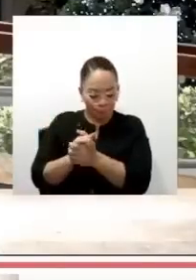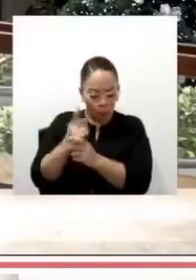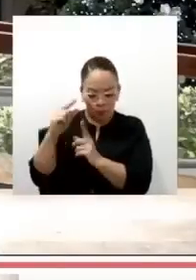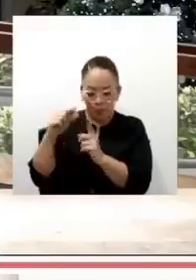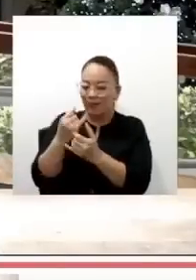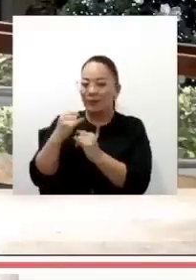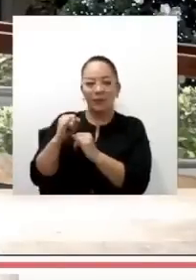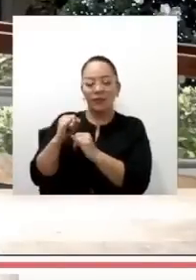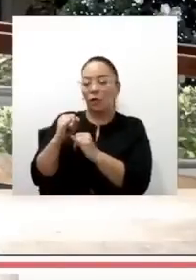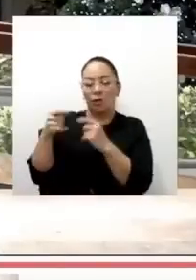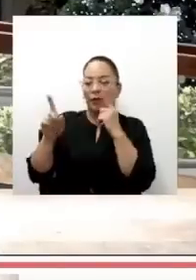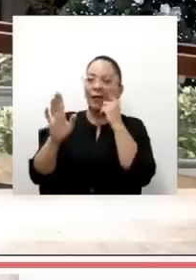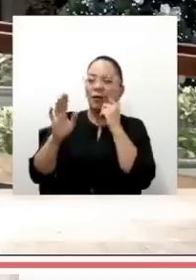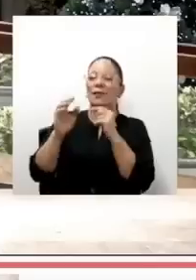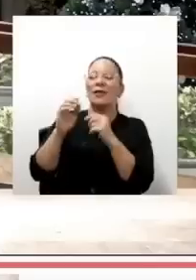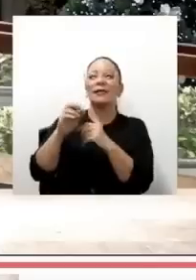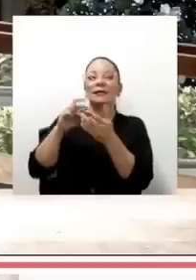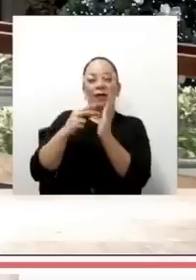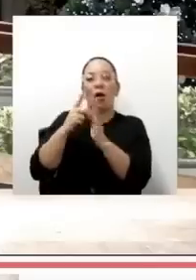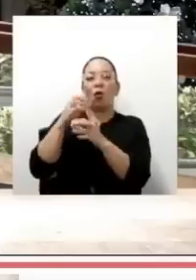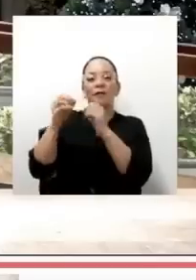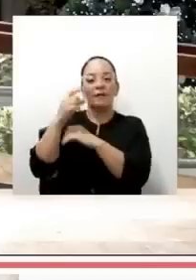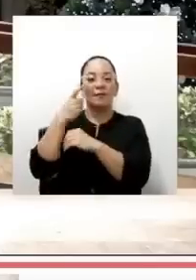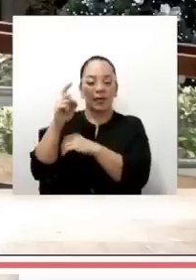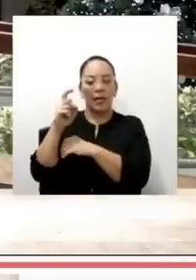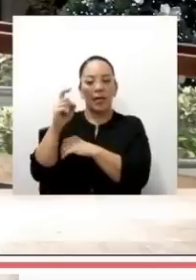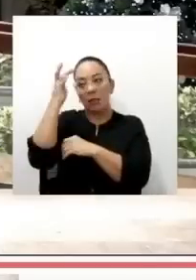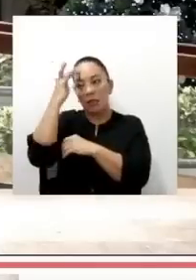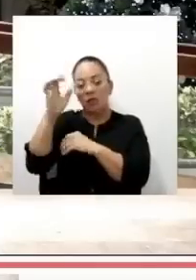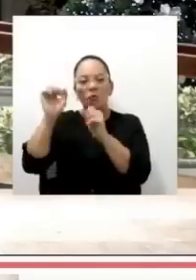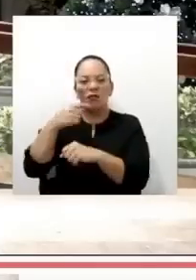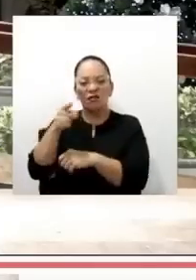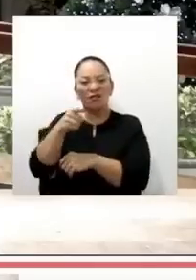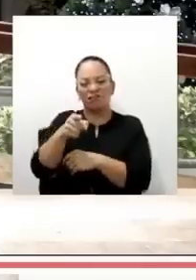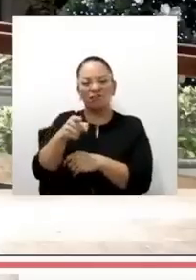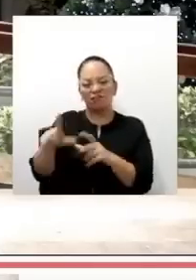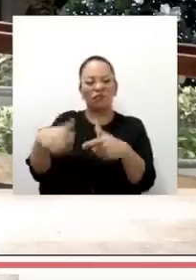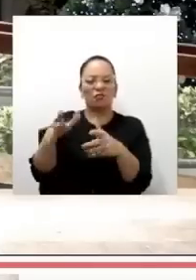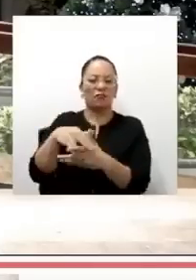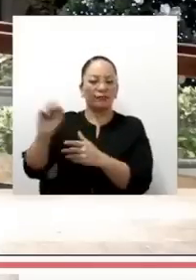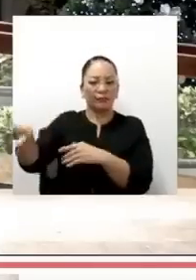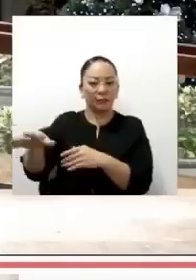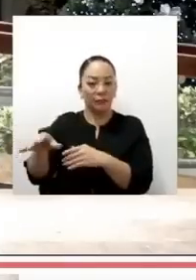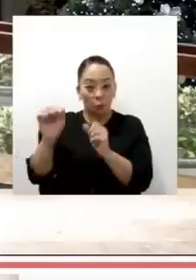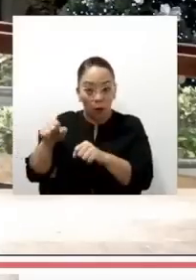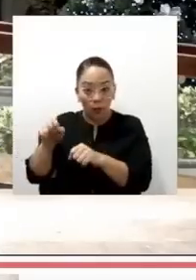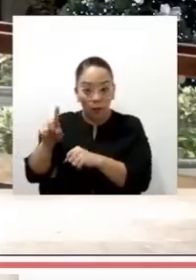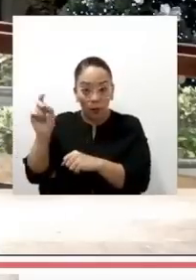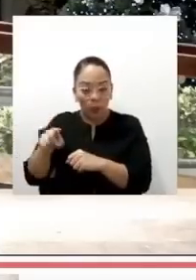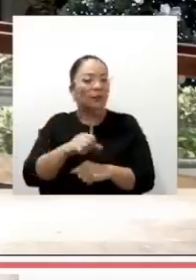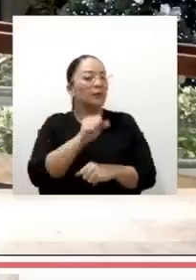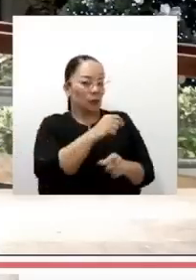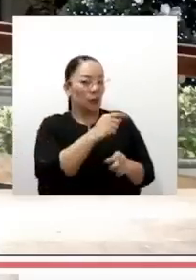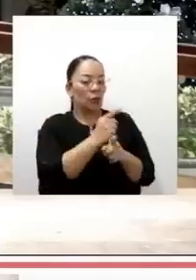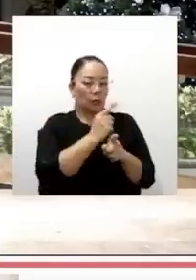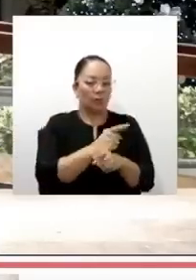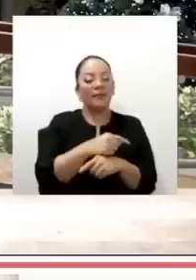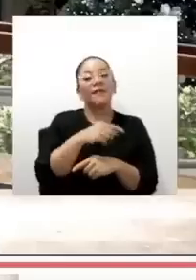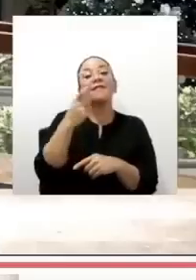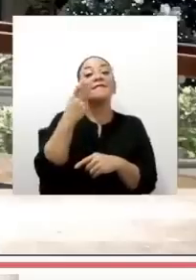ofenderlos? Inteligente, podría decir esto es basura y a la basura. Si pueden hacerlo. Sí, una fiscalía